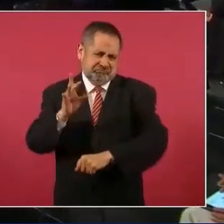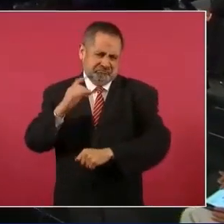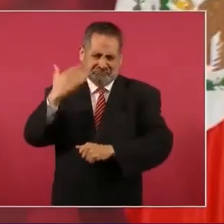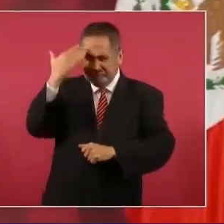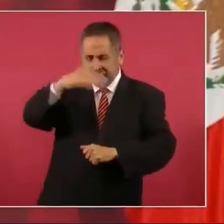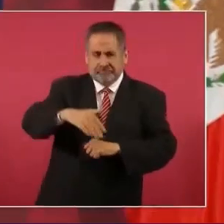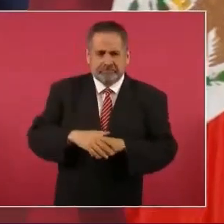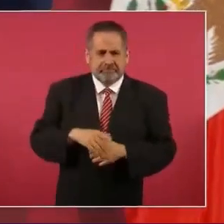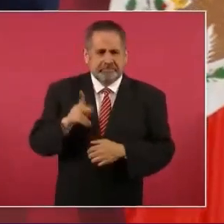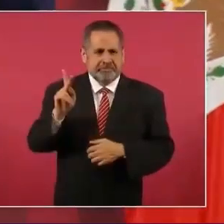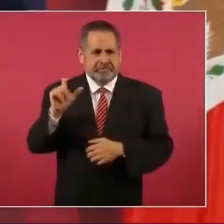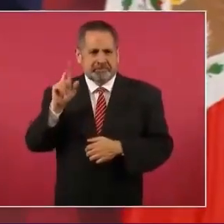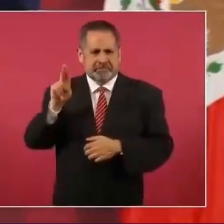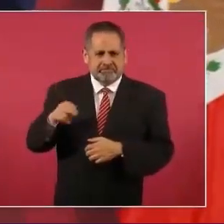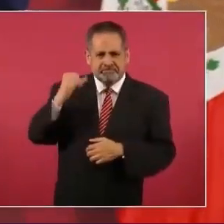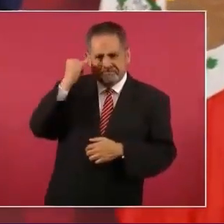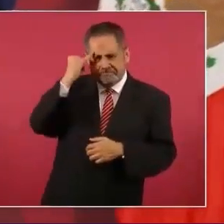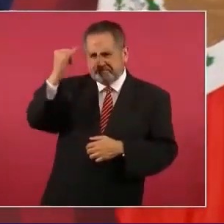con su planteamiento